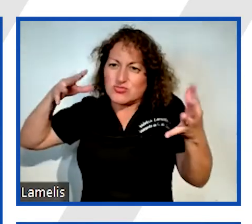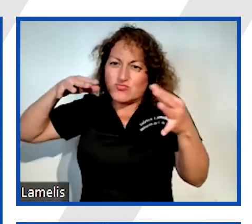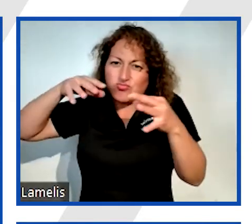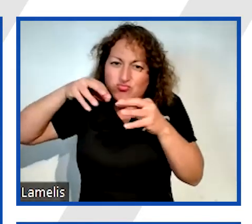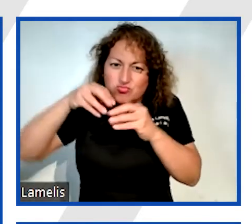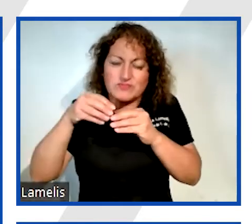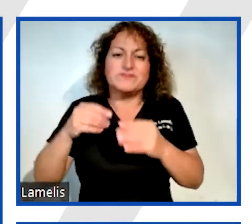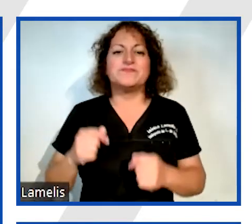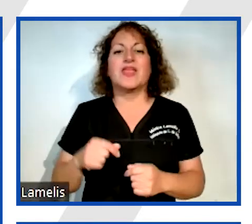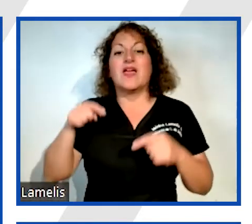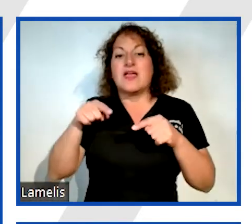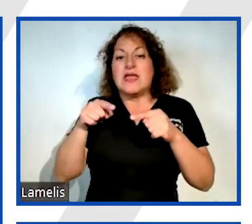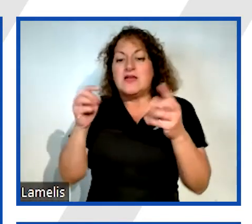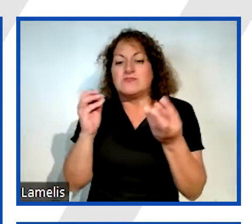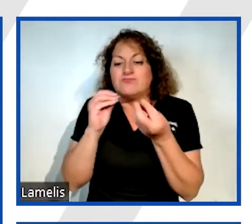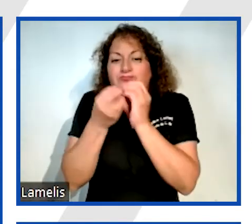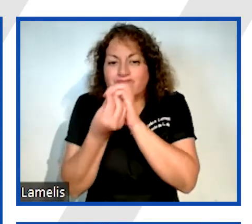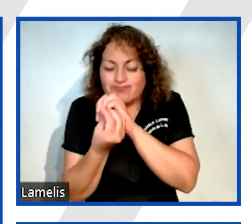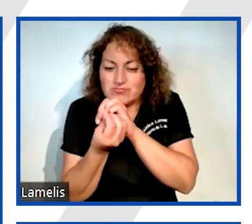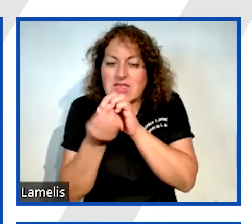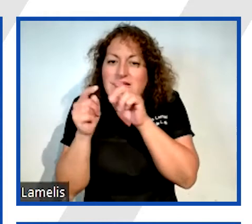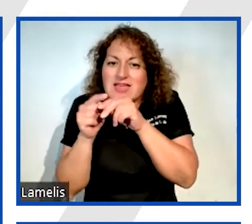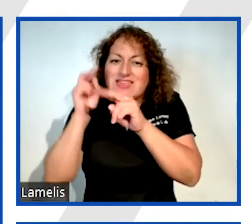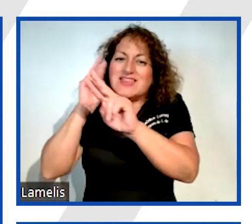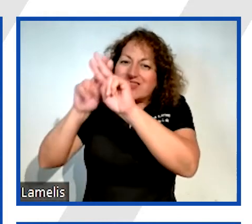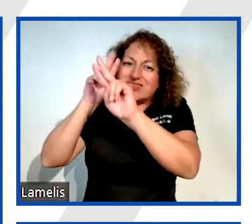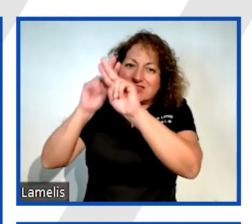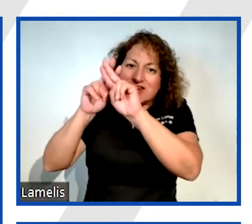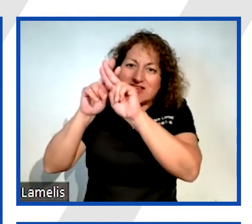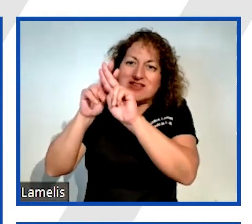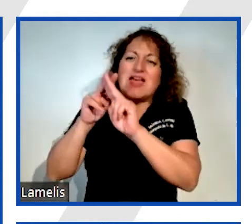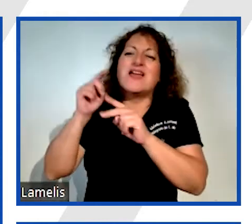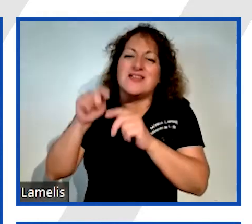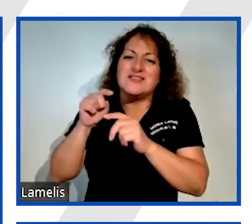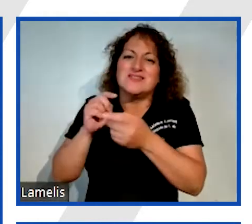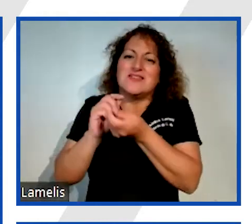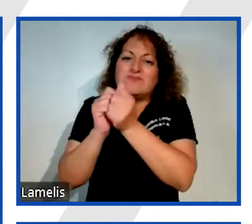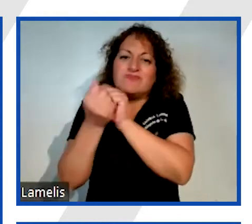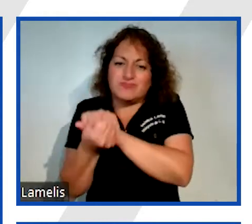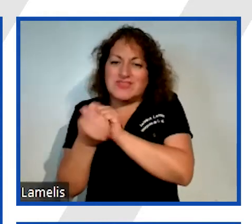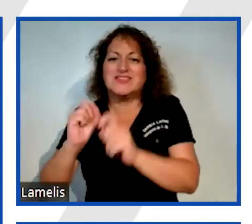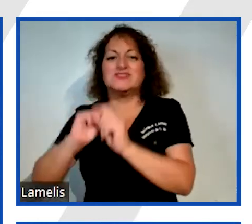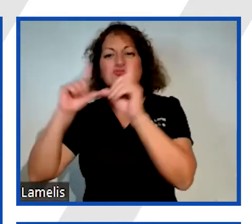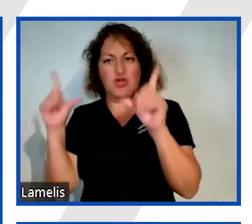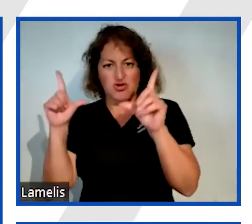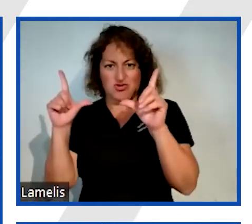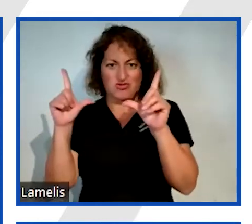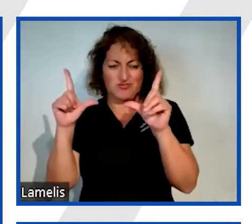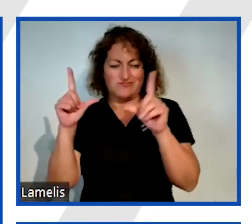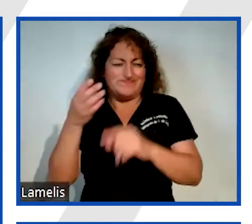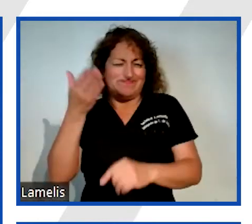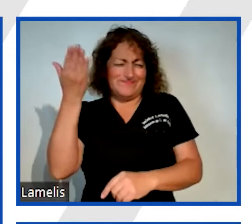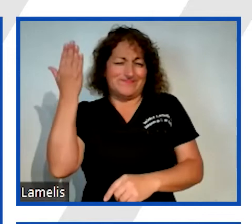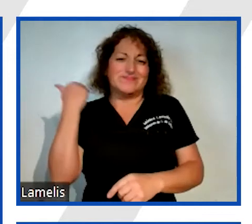propia estrella que es lo que finalmente se va a convertir en la estrella que nuestro sol ya es y se dan cuenta todo lo que está acá sobrando por